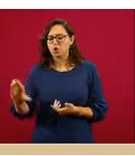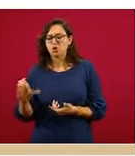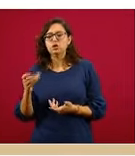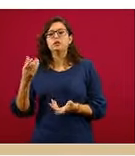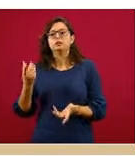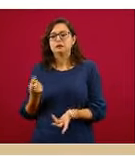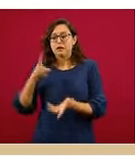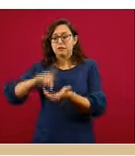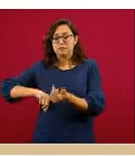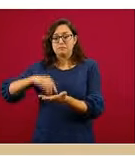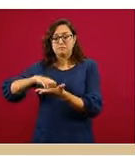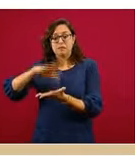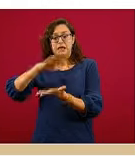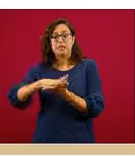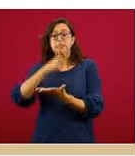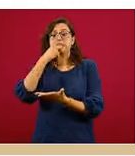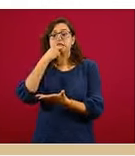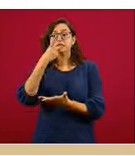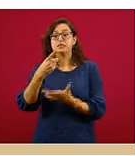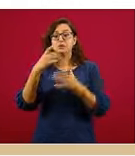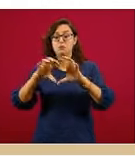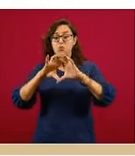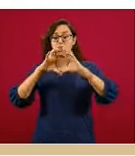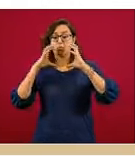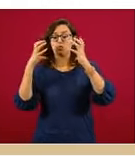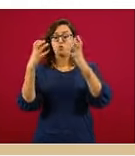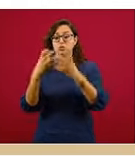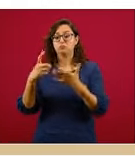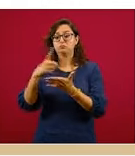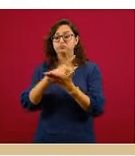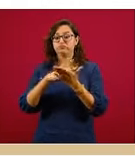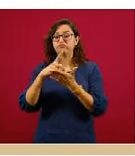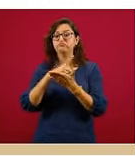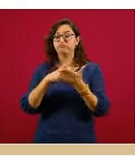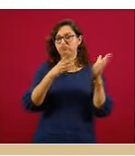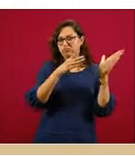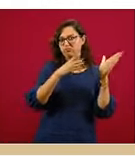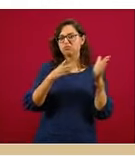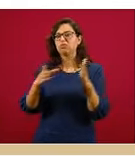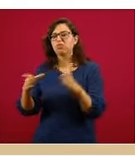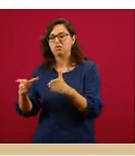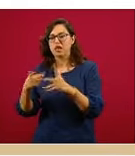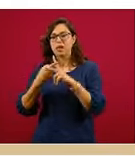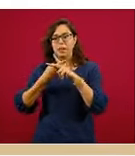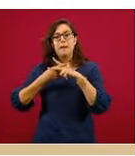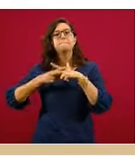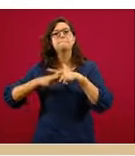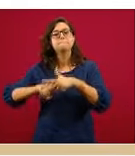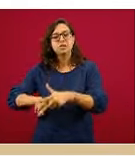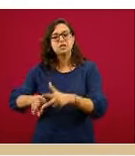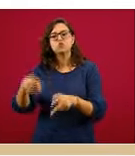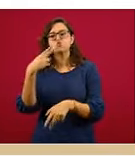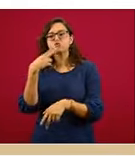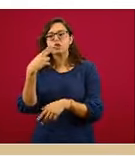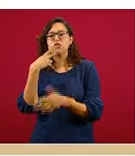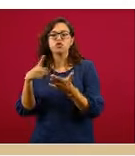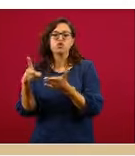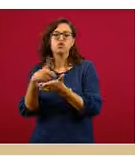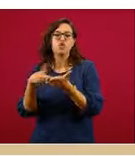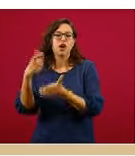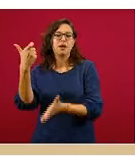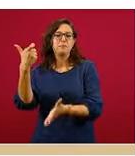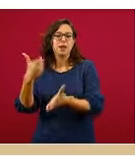el mundo estamos virando el consumo de las sustancias. Las poblaciones tienden a elegir drogas más baratas y